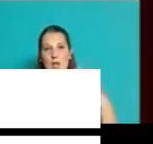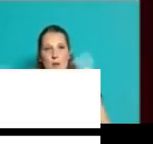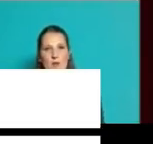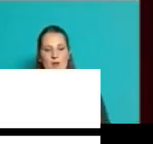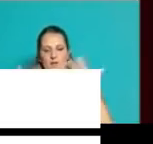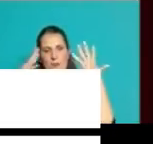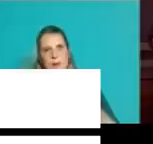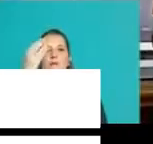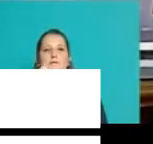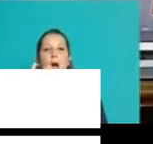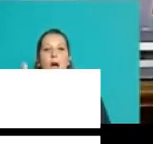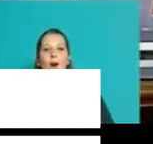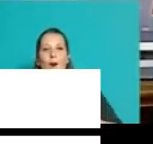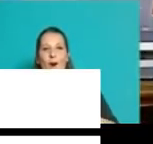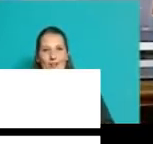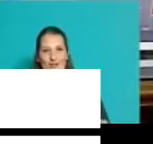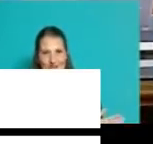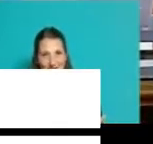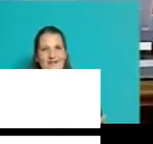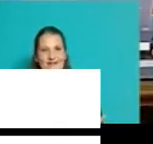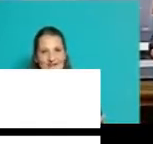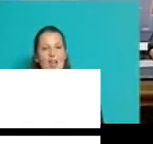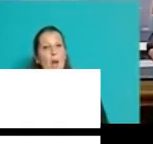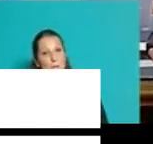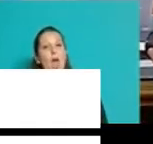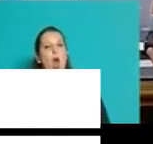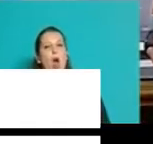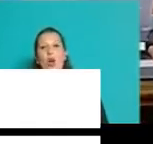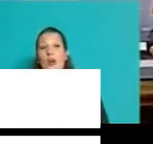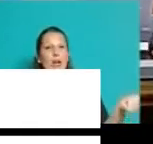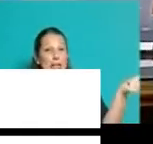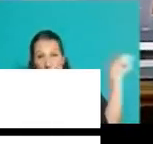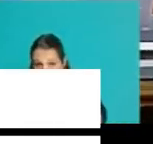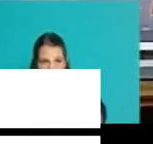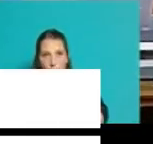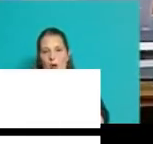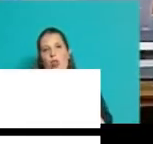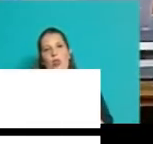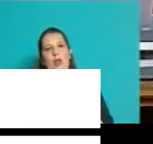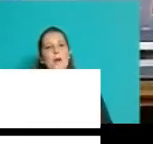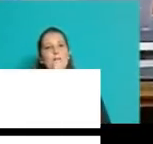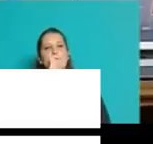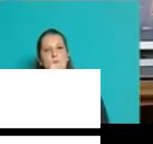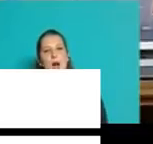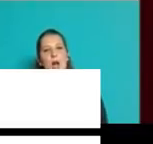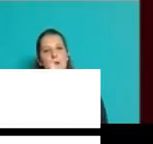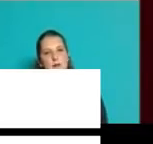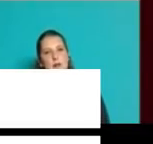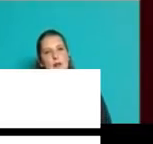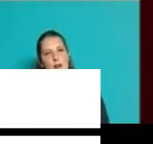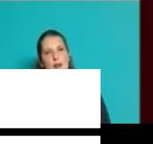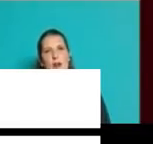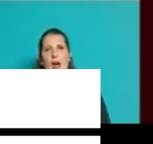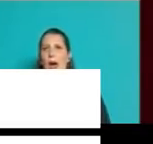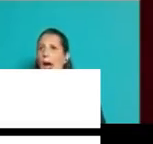En ese camino estamos. Los cambios profundos requieren paciencia. Muchos van a pensar, pero yo estoy